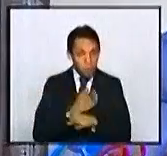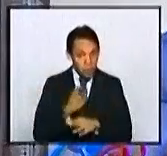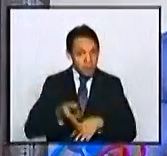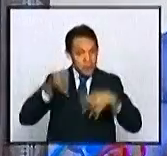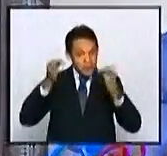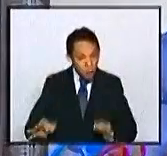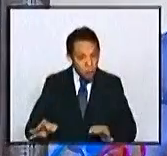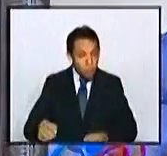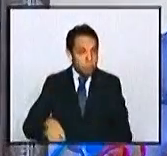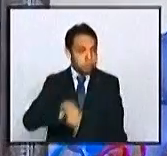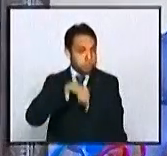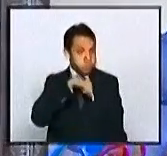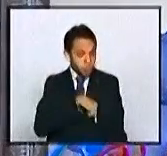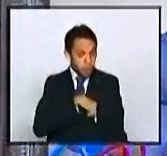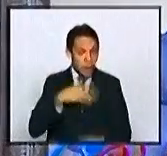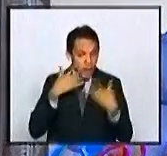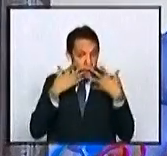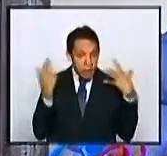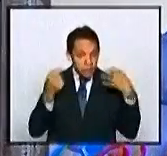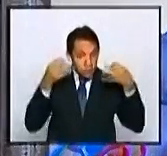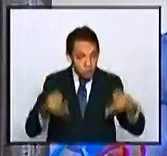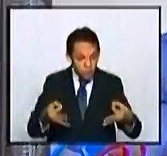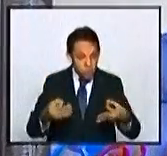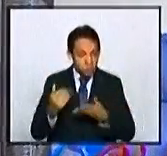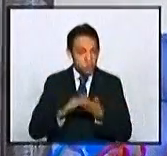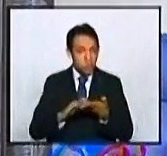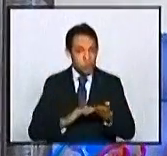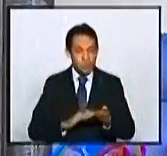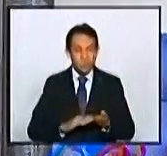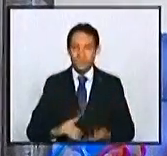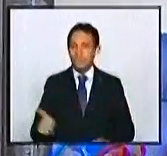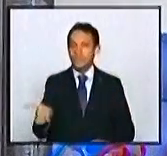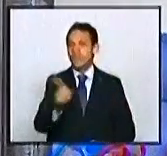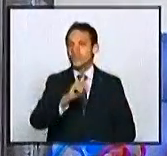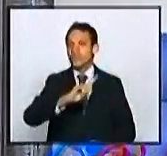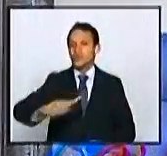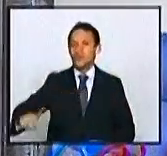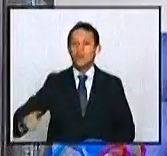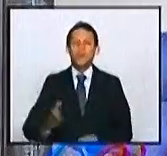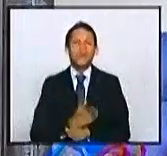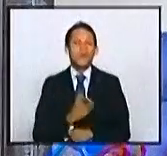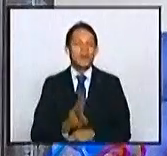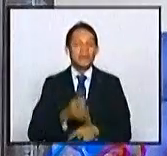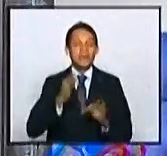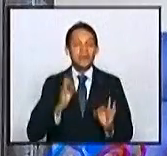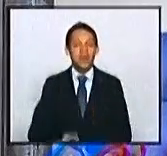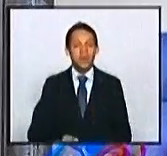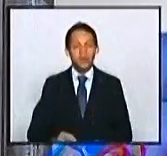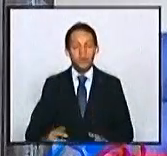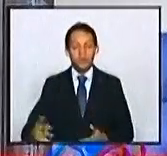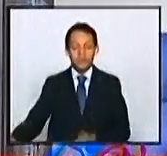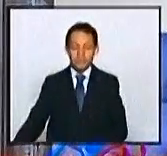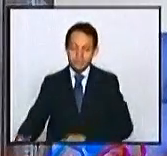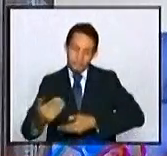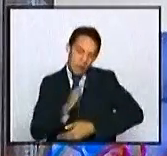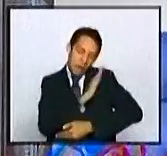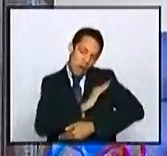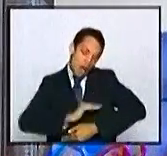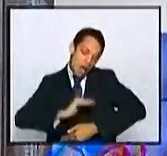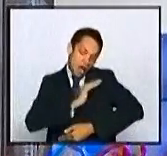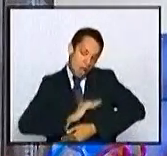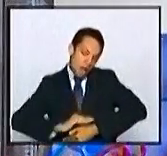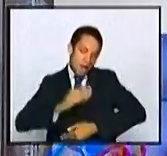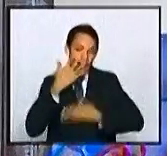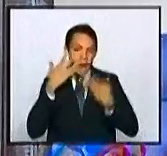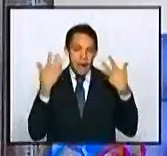que el problema de esta señora era el gatico? No. El problema de esta señora fue que tuvo que buscar en un gato lo que ninguno de los